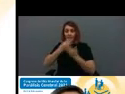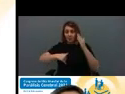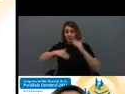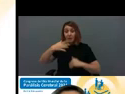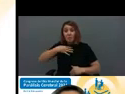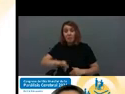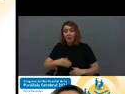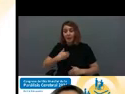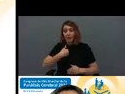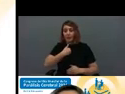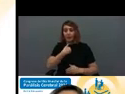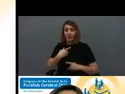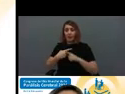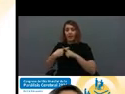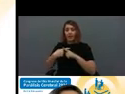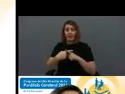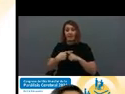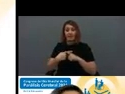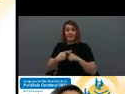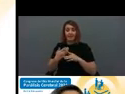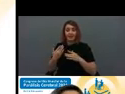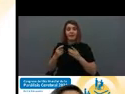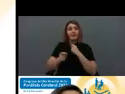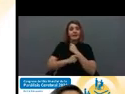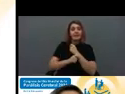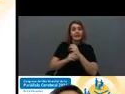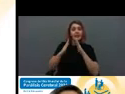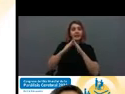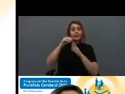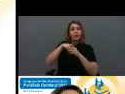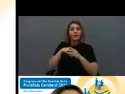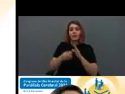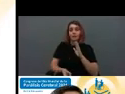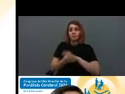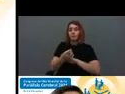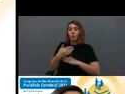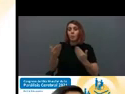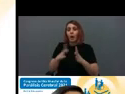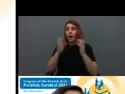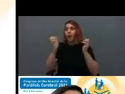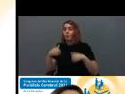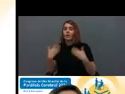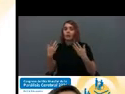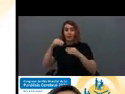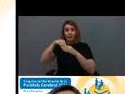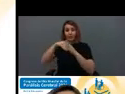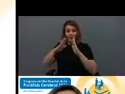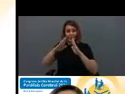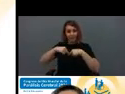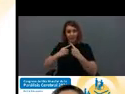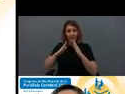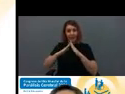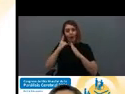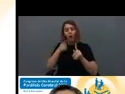la corresponsabilidad en el entorno del hogar? ¿Qué estrategias se han puesto en marcha? ¿Qué consensos en la unidad familiar se han puesto en marcha